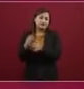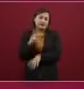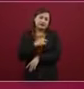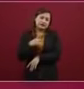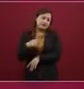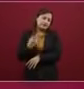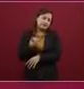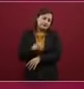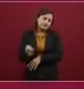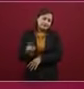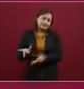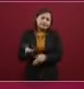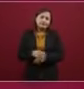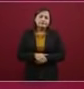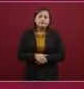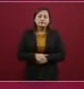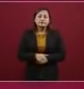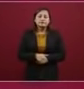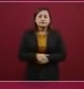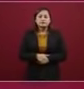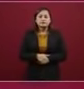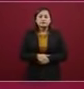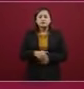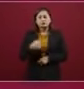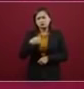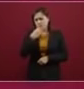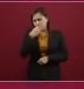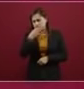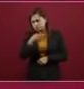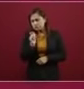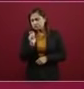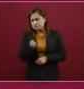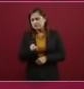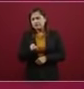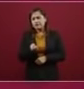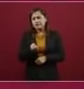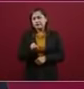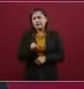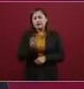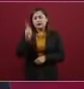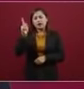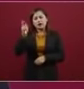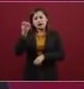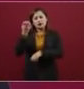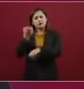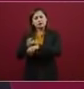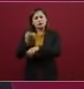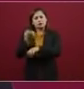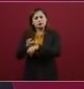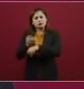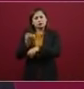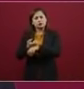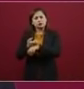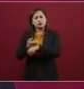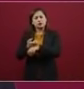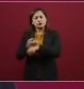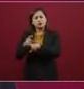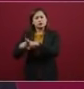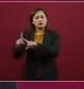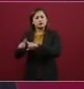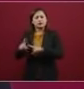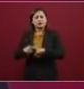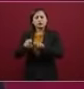que encontrarán las agencias norteamericanas plena colaboración de